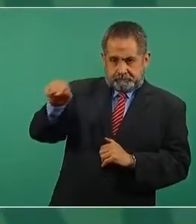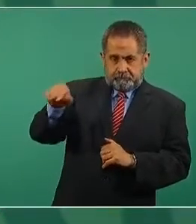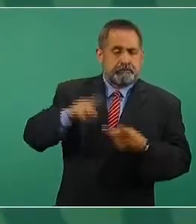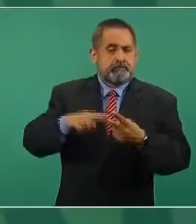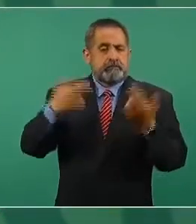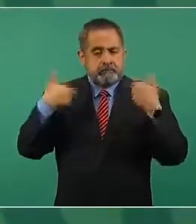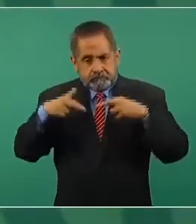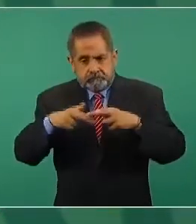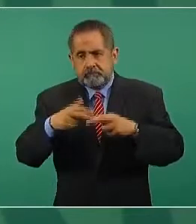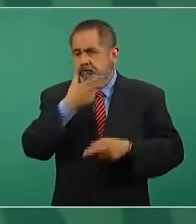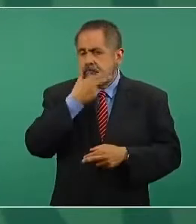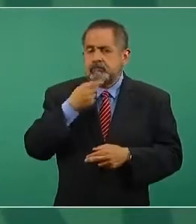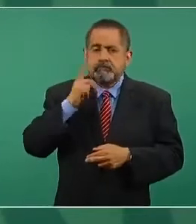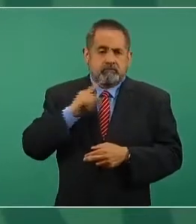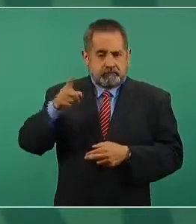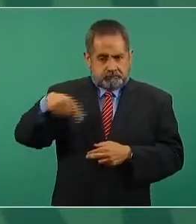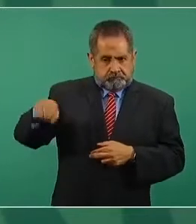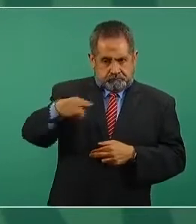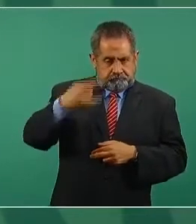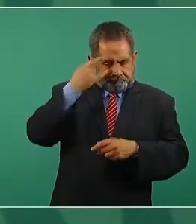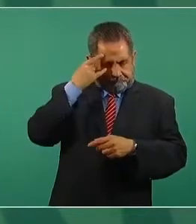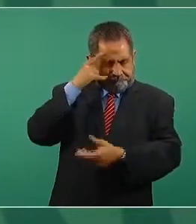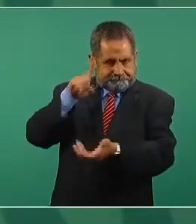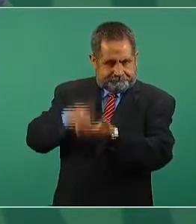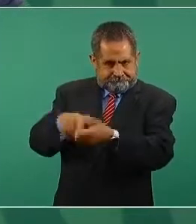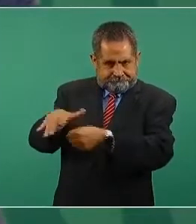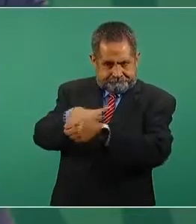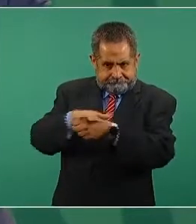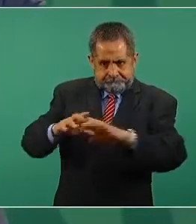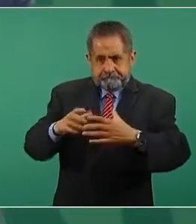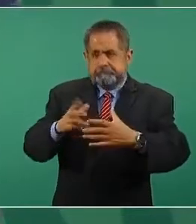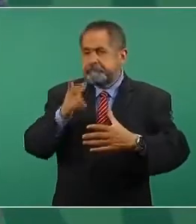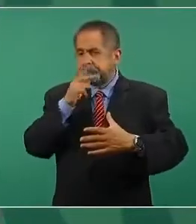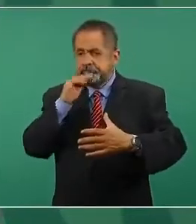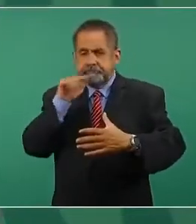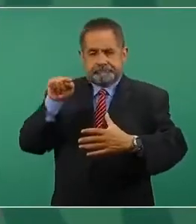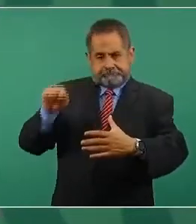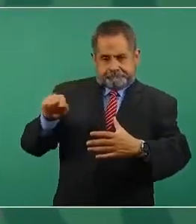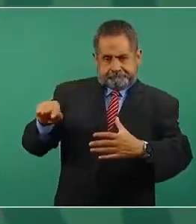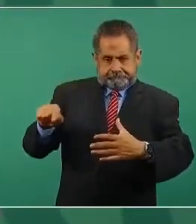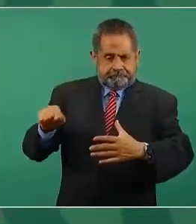maestras, maestros, a madres, padres de familia,